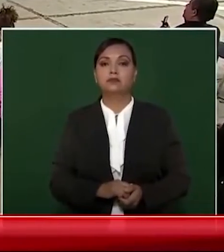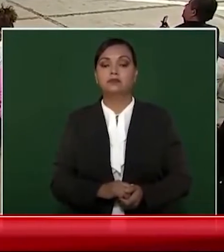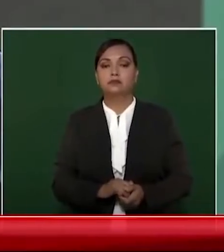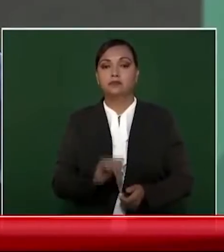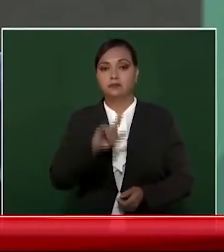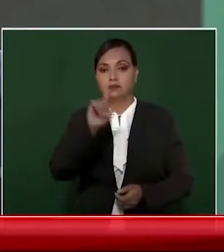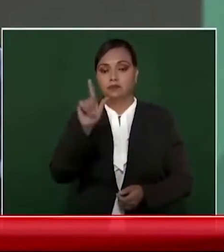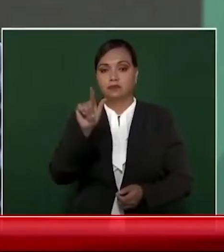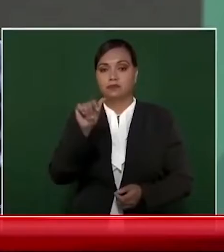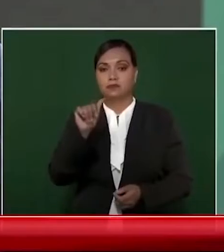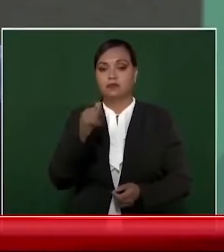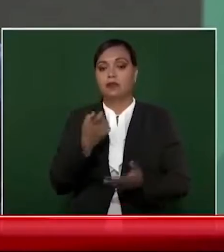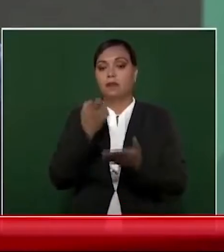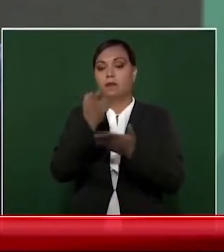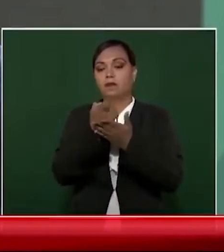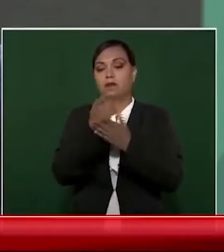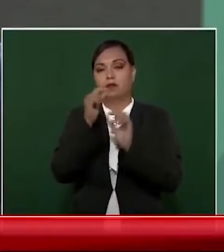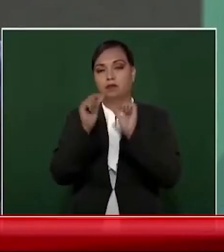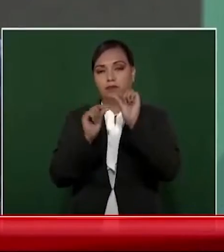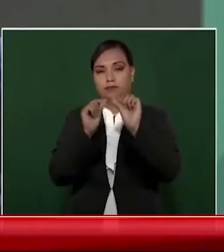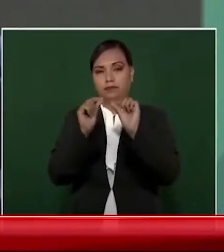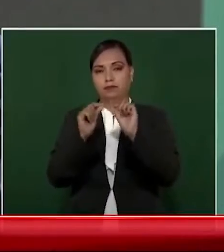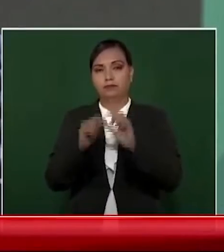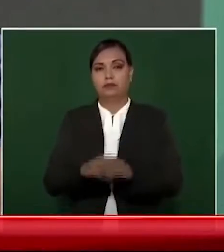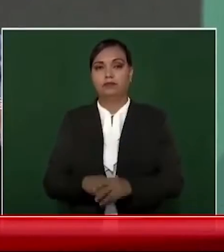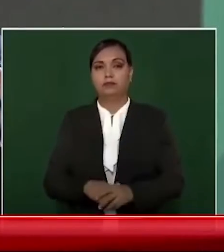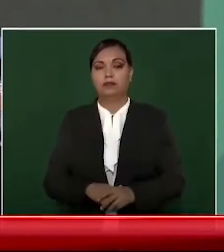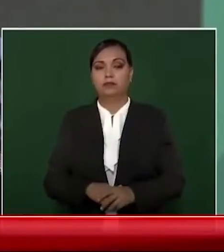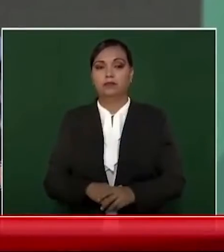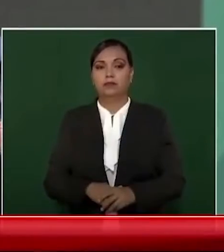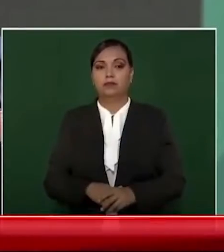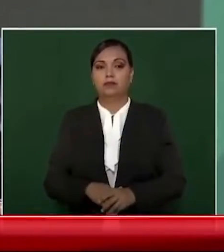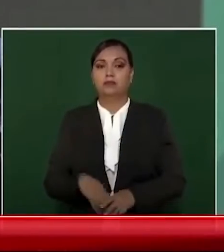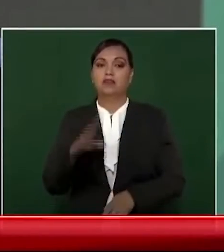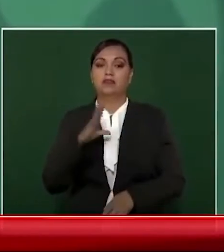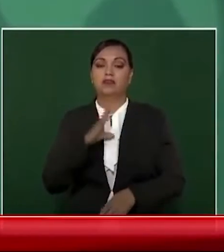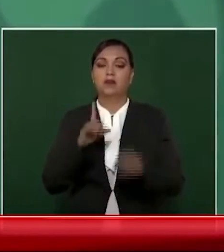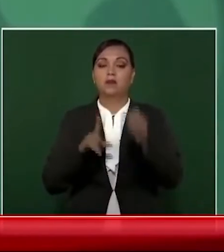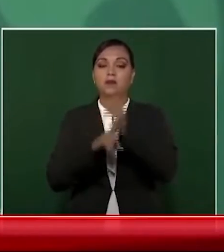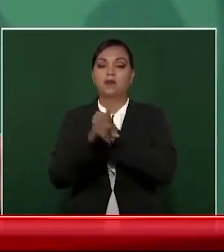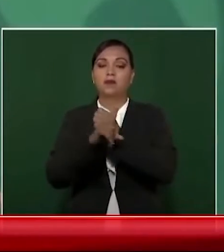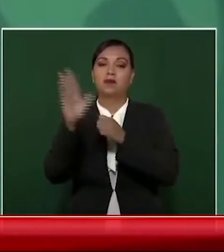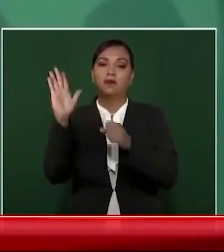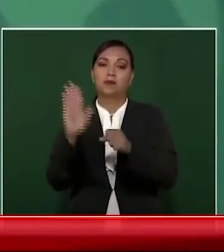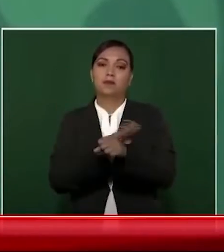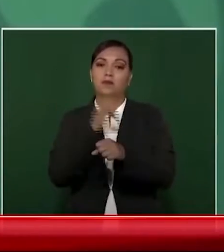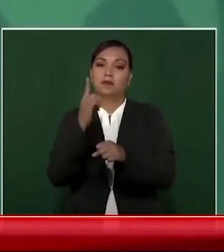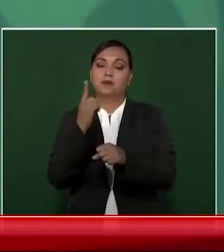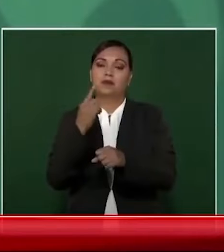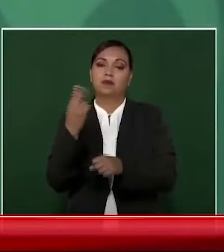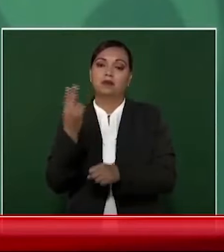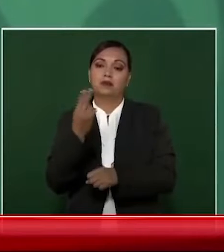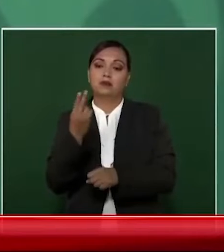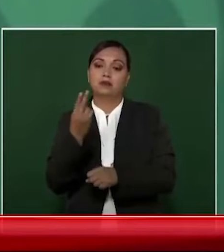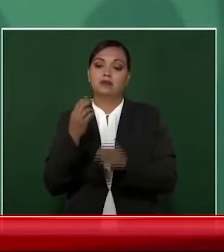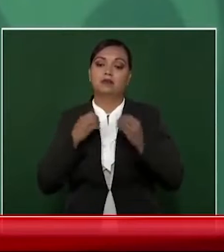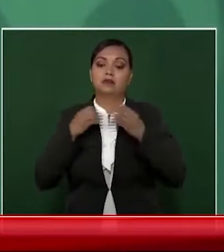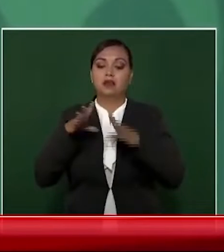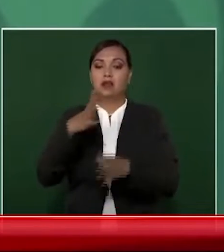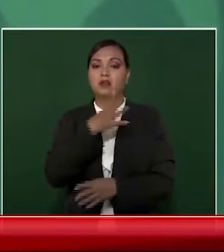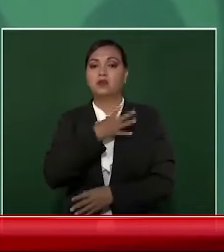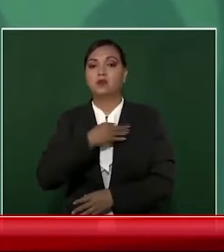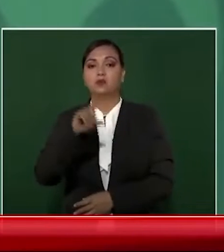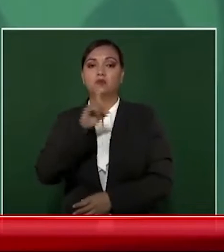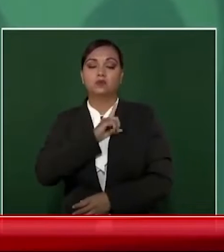y les pagaban poco y habían problemas porque tenían que dejar a sus hijos